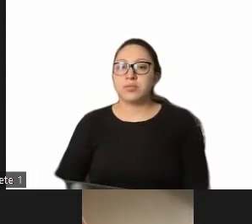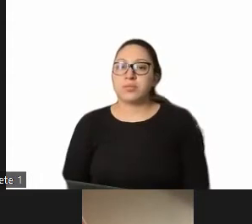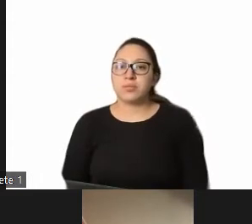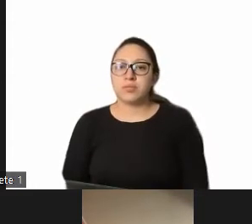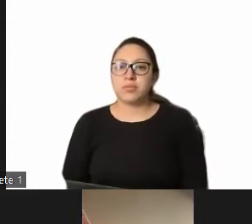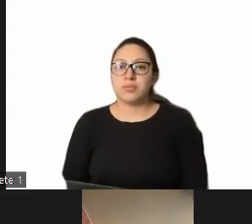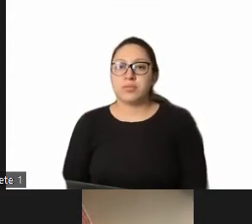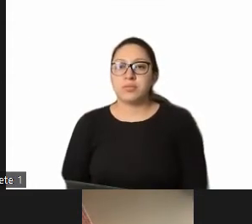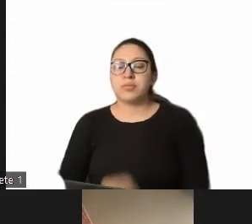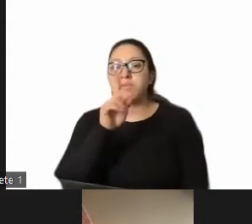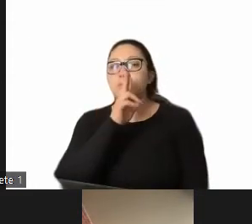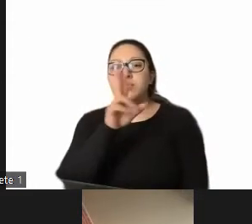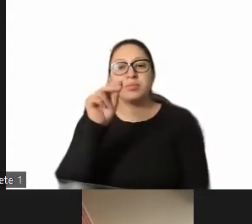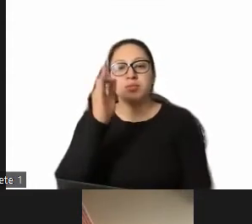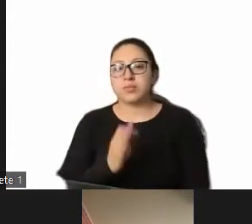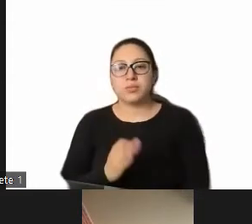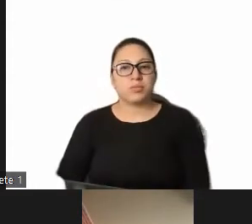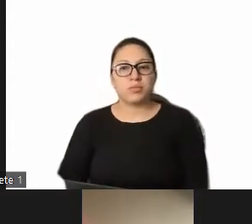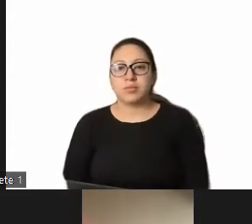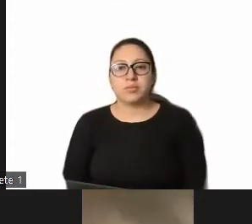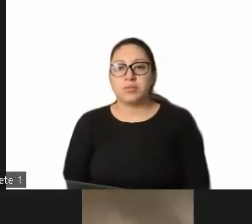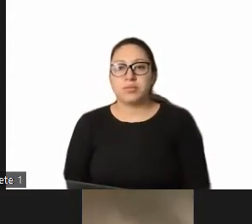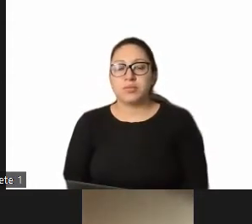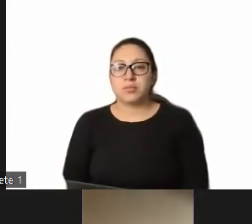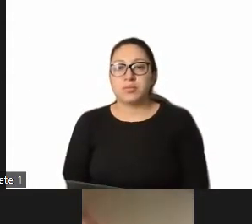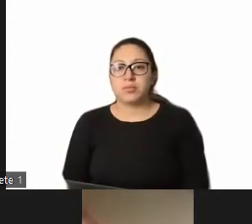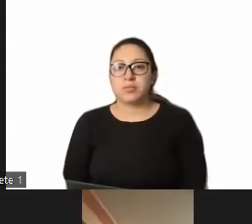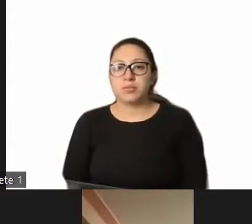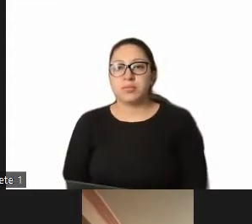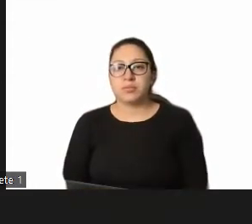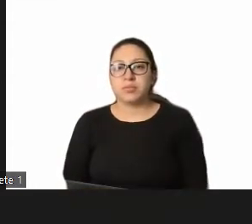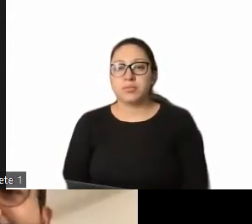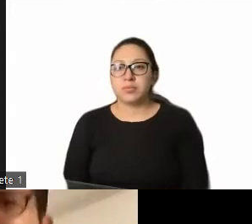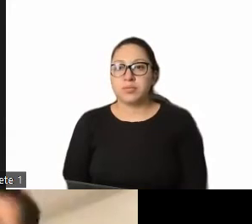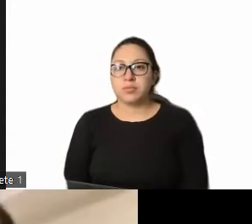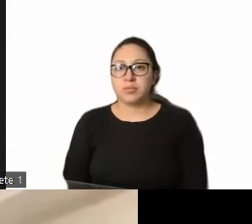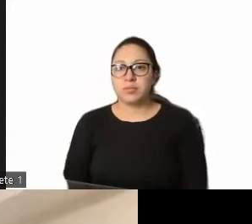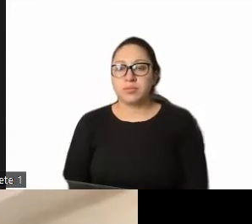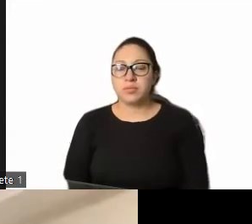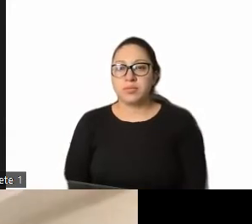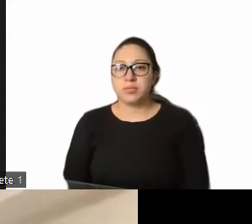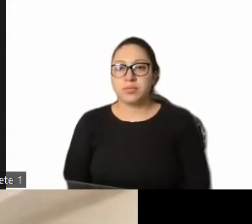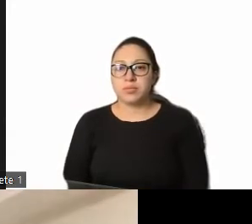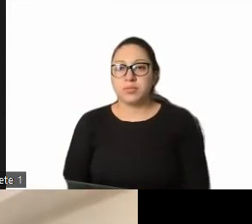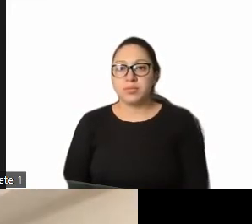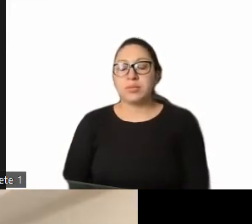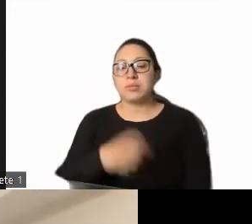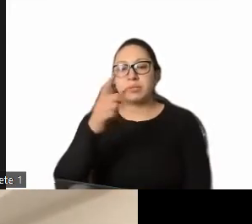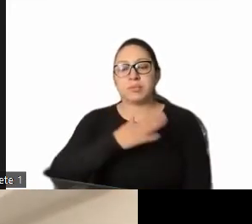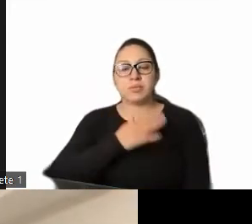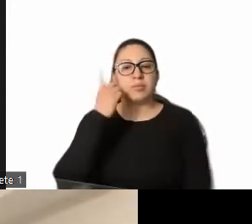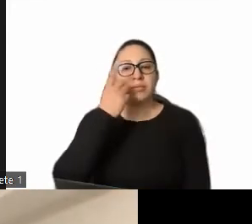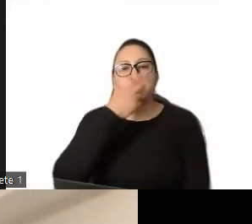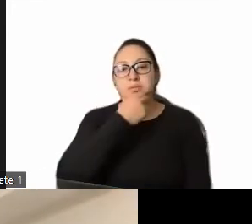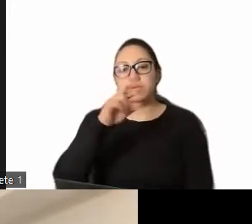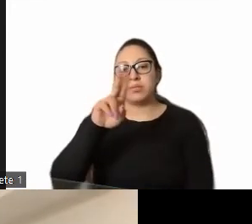En contra, diputado Rubio. Gracias, diputada. El de la voz, diputado Ricardo Rubio Torres, a